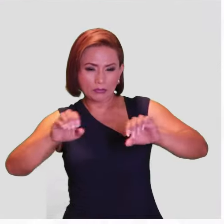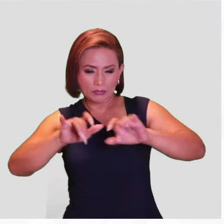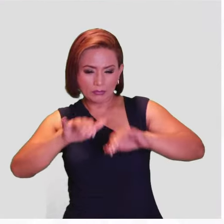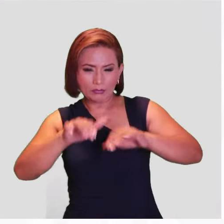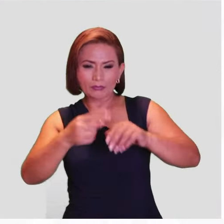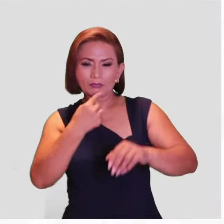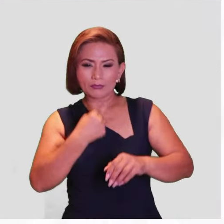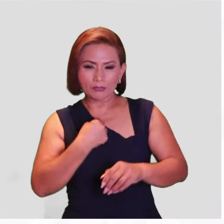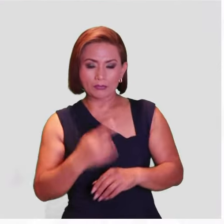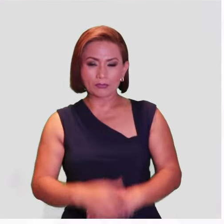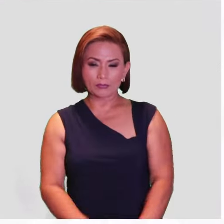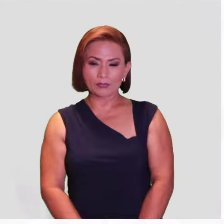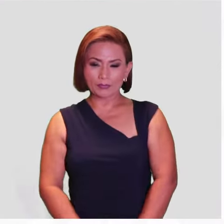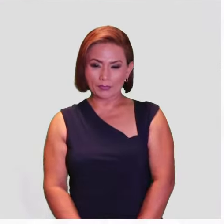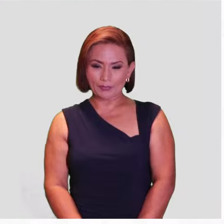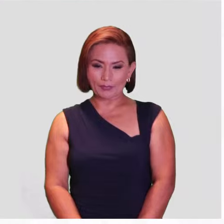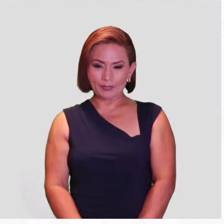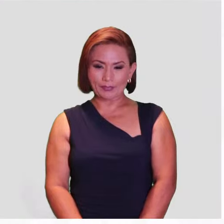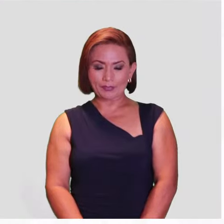chat.